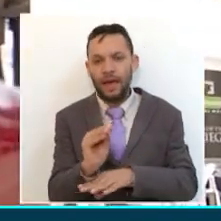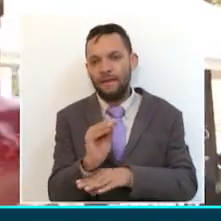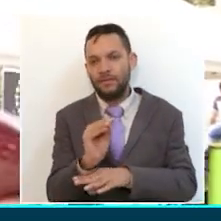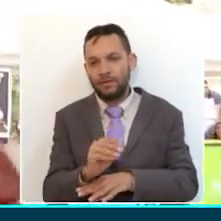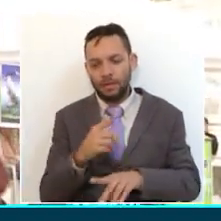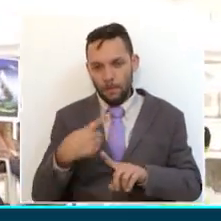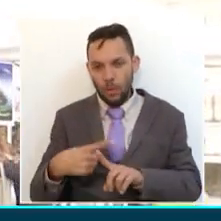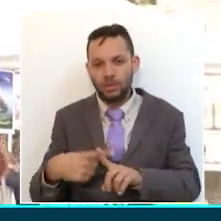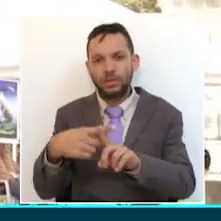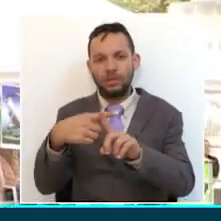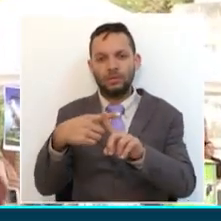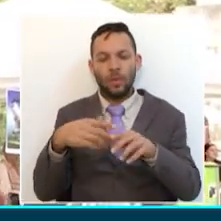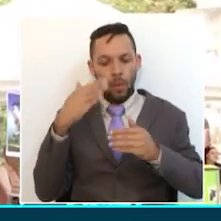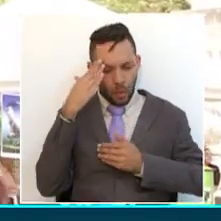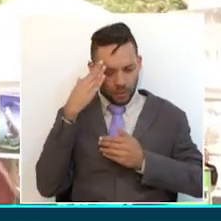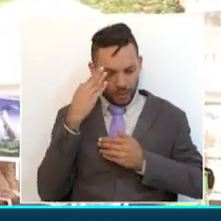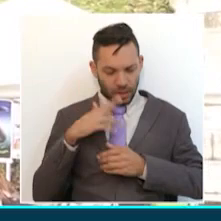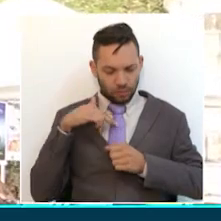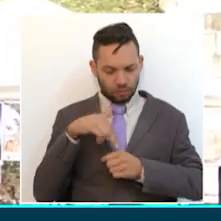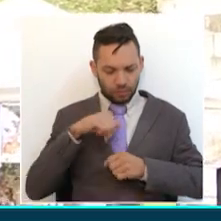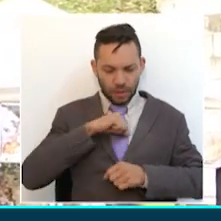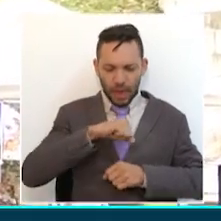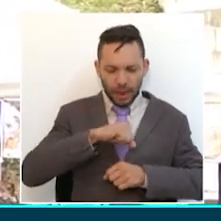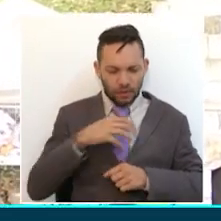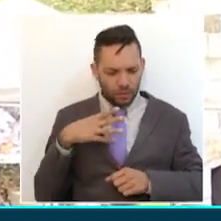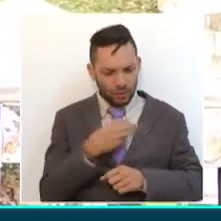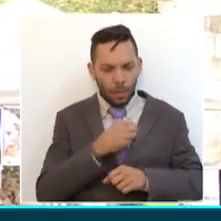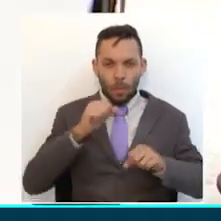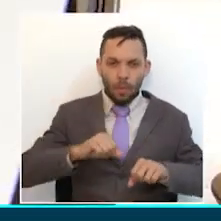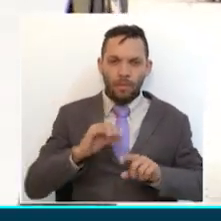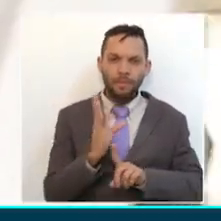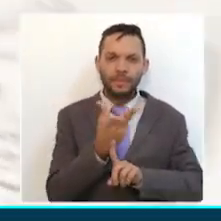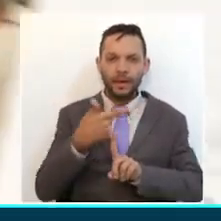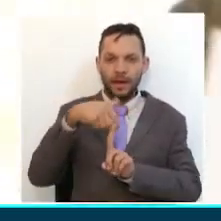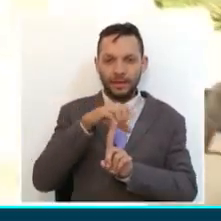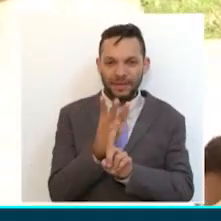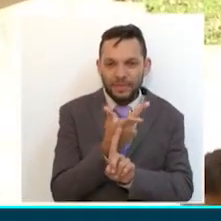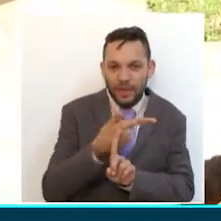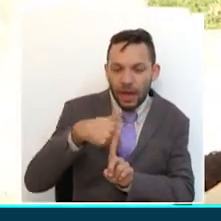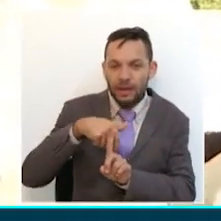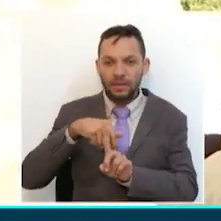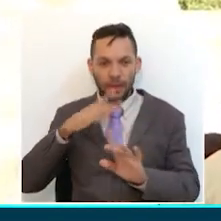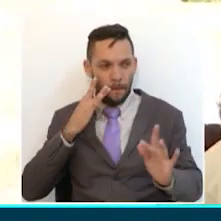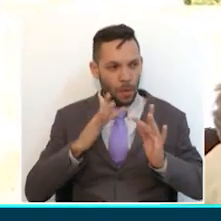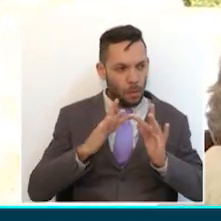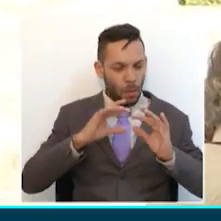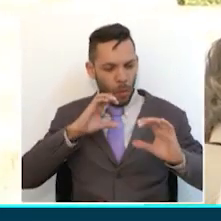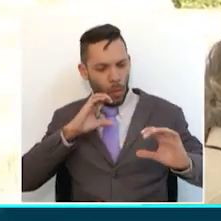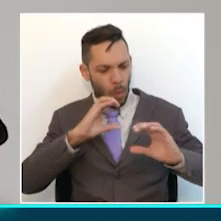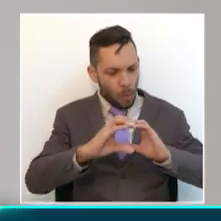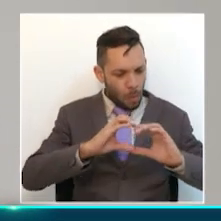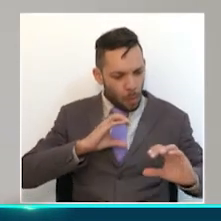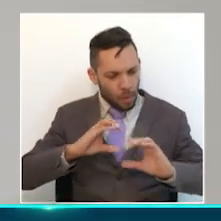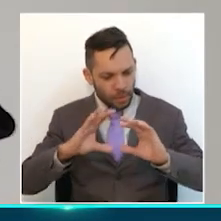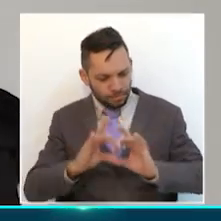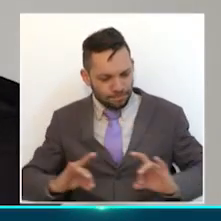tiene un mensaje muy particular y es la conciencia ciudadana. Buscamos a través del arte, que tiene como fin la comunicación, un fin estético,